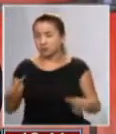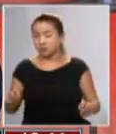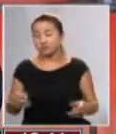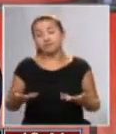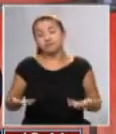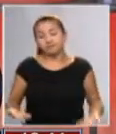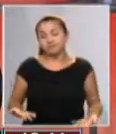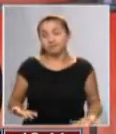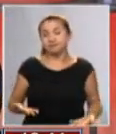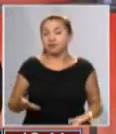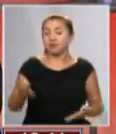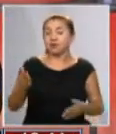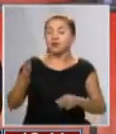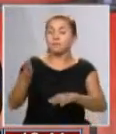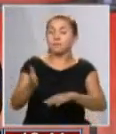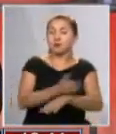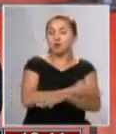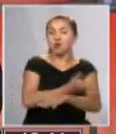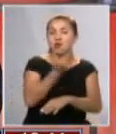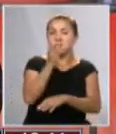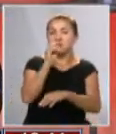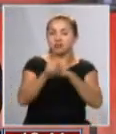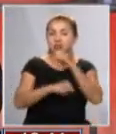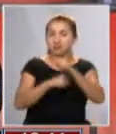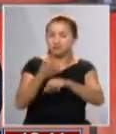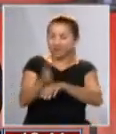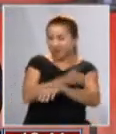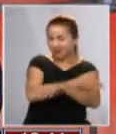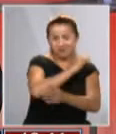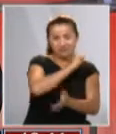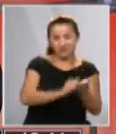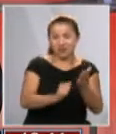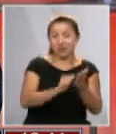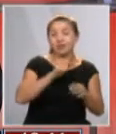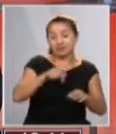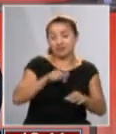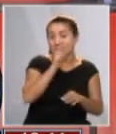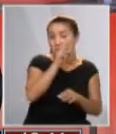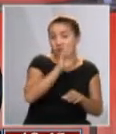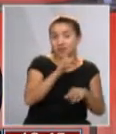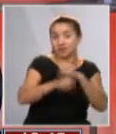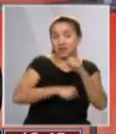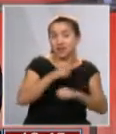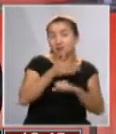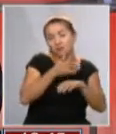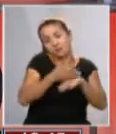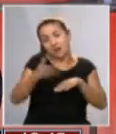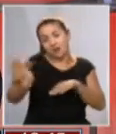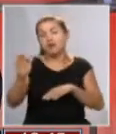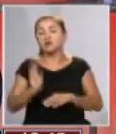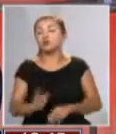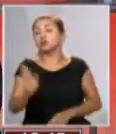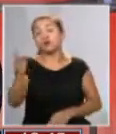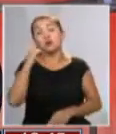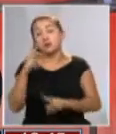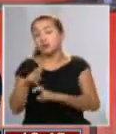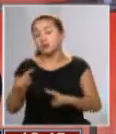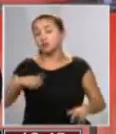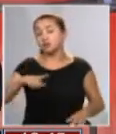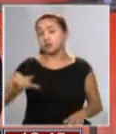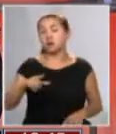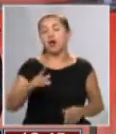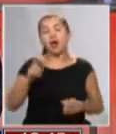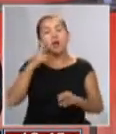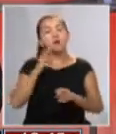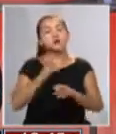prescripción y, como le digo, eso da cuenta de una debilidad de nuestro sistema que se ha tratado tratado de subsanar. Tenemos que ver a partir de septiembre de este